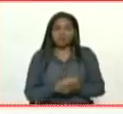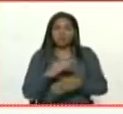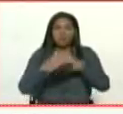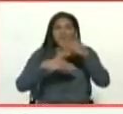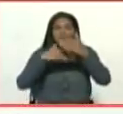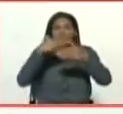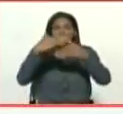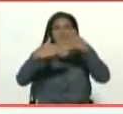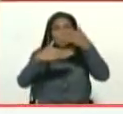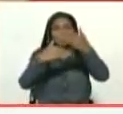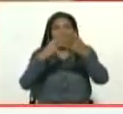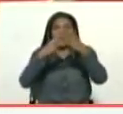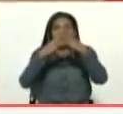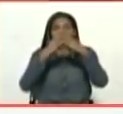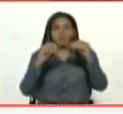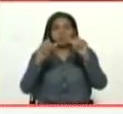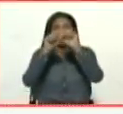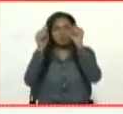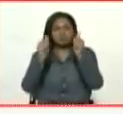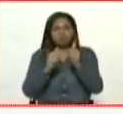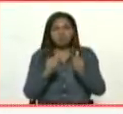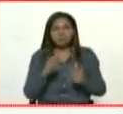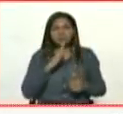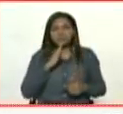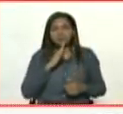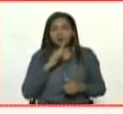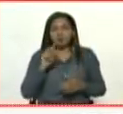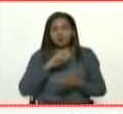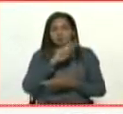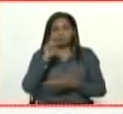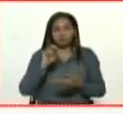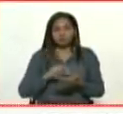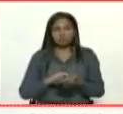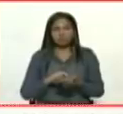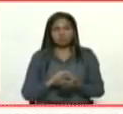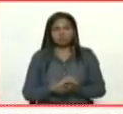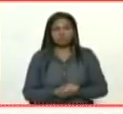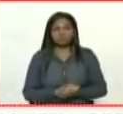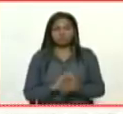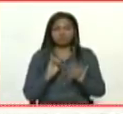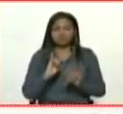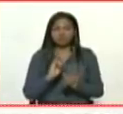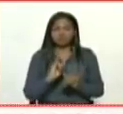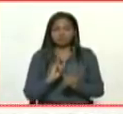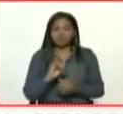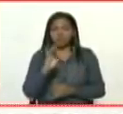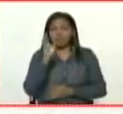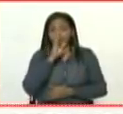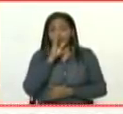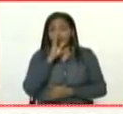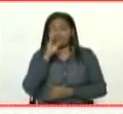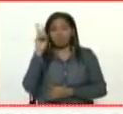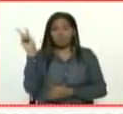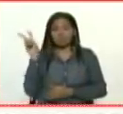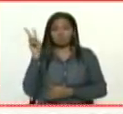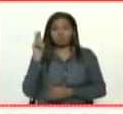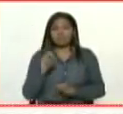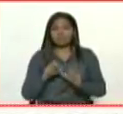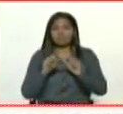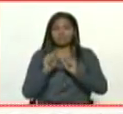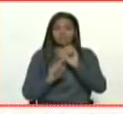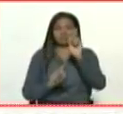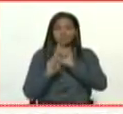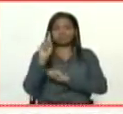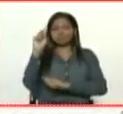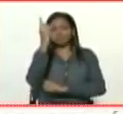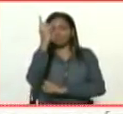progresiva, en todo el sistema bancario nacional, y allí el Banco de Venezuela estuvo en la punta. Así que